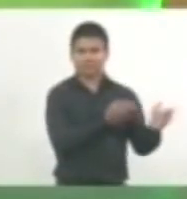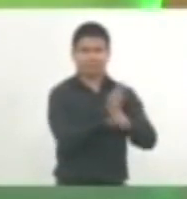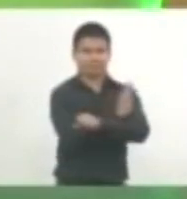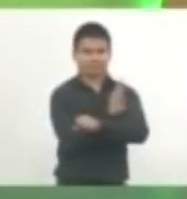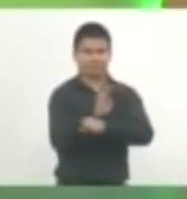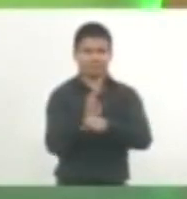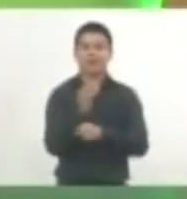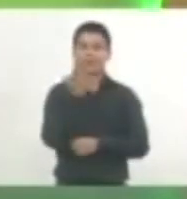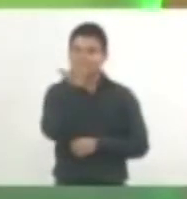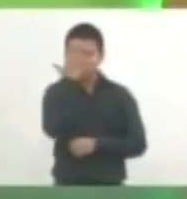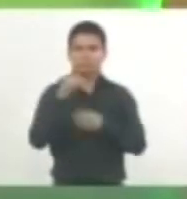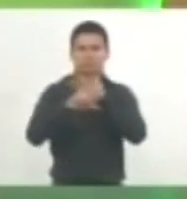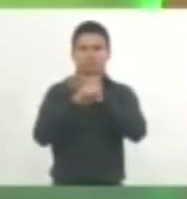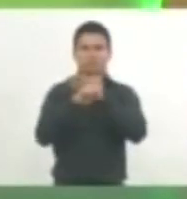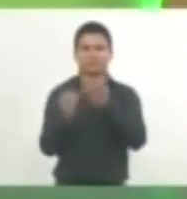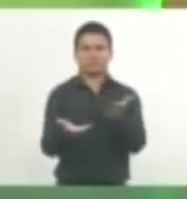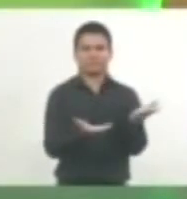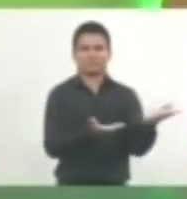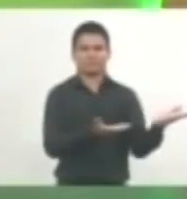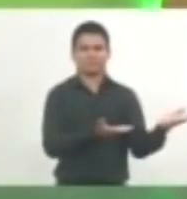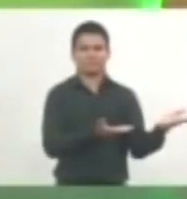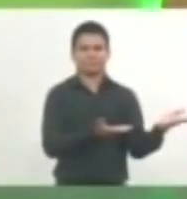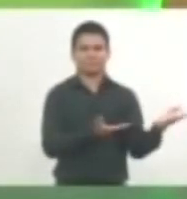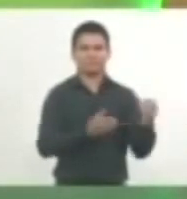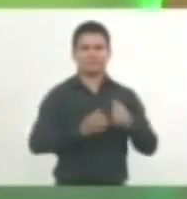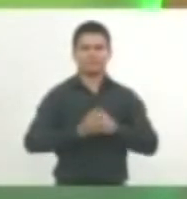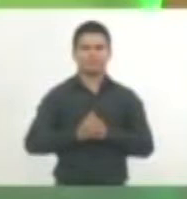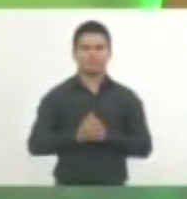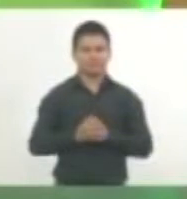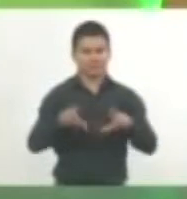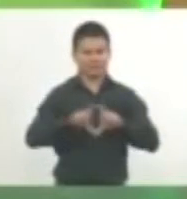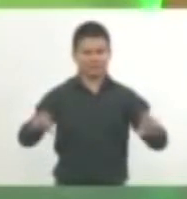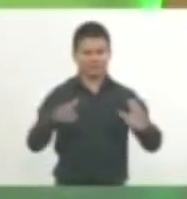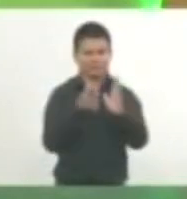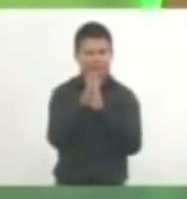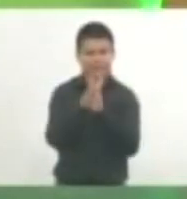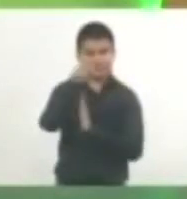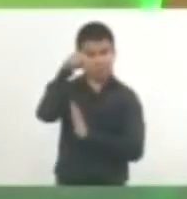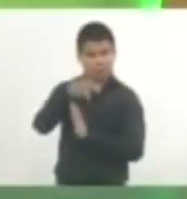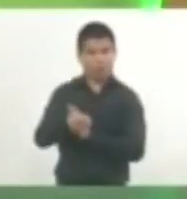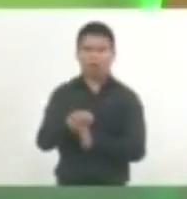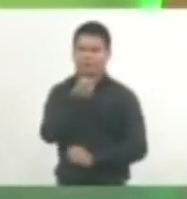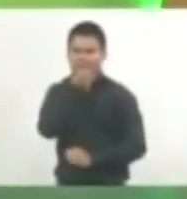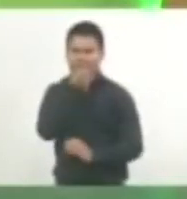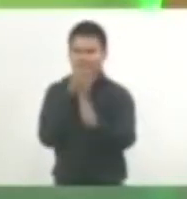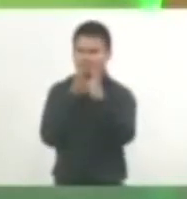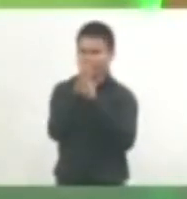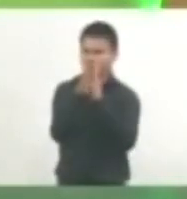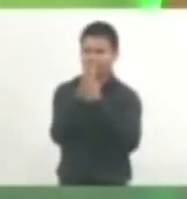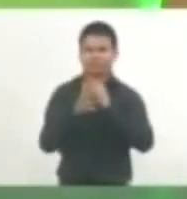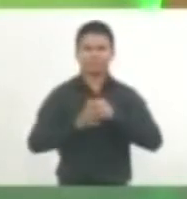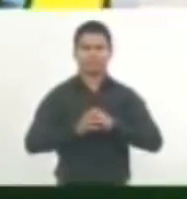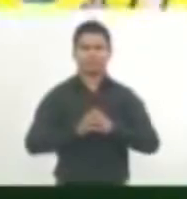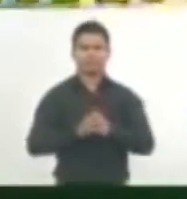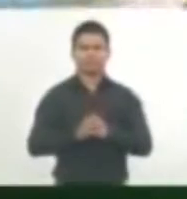y Twitter estamos como @lasnoticias de Telecaribe 6:30. Aquí están los titulares que en el día de hoy están haciendo